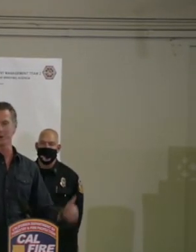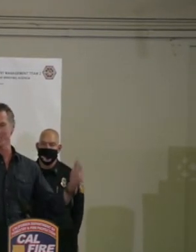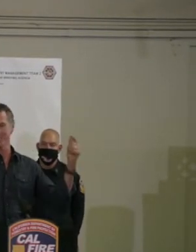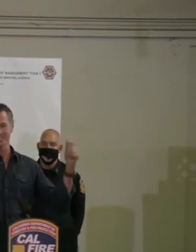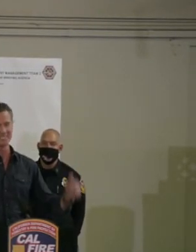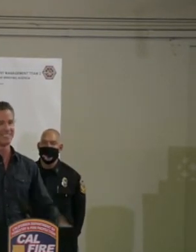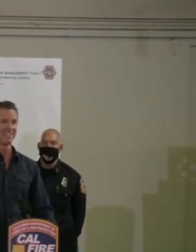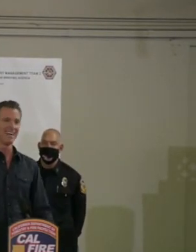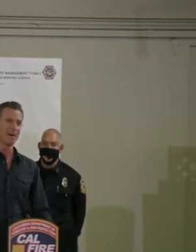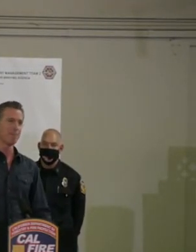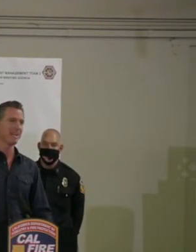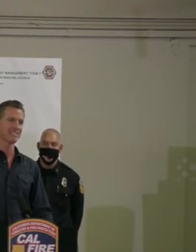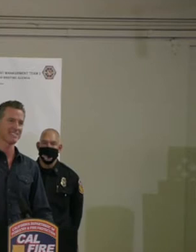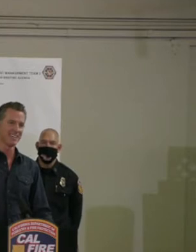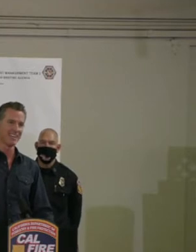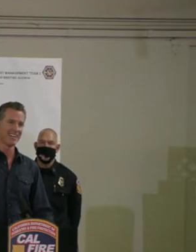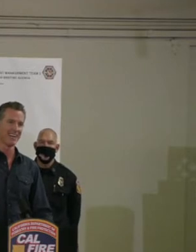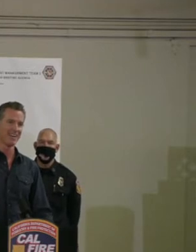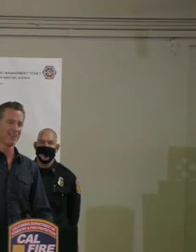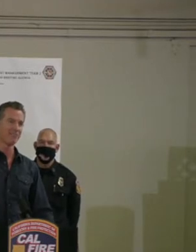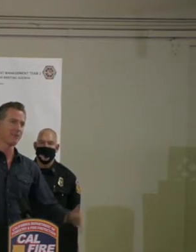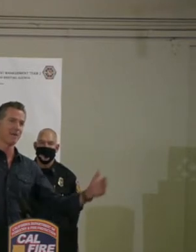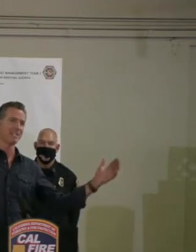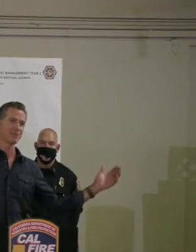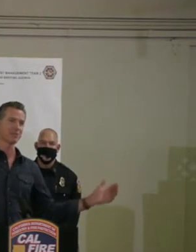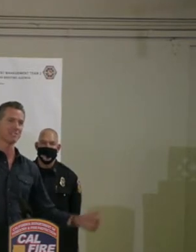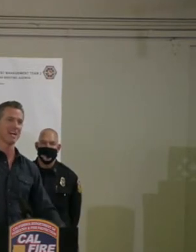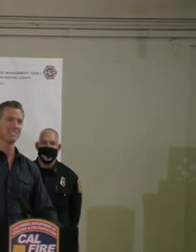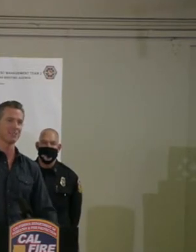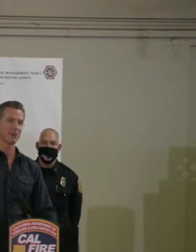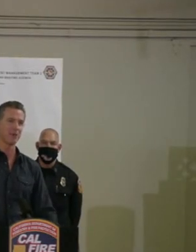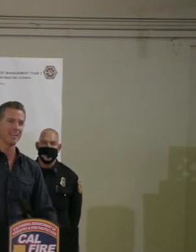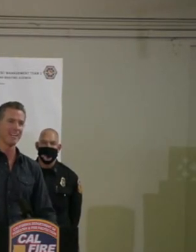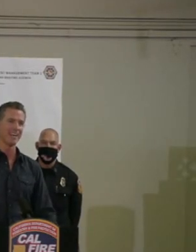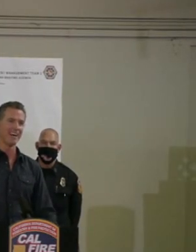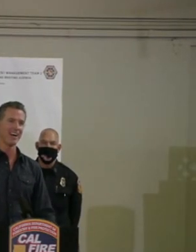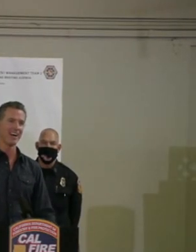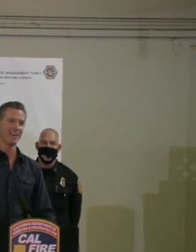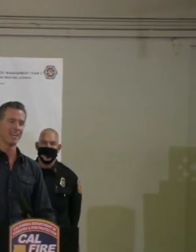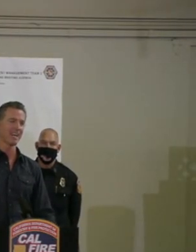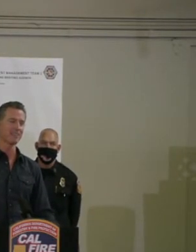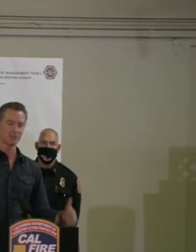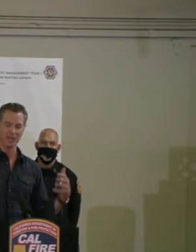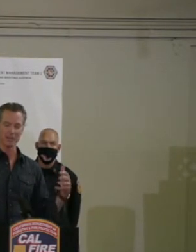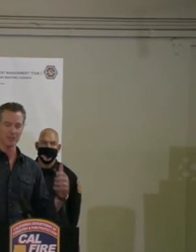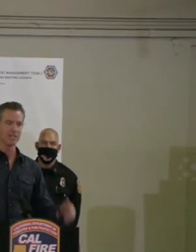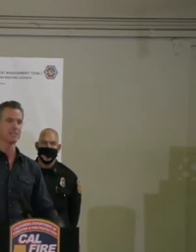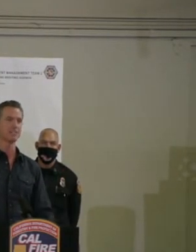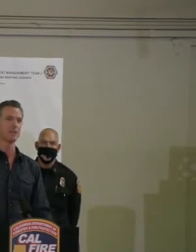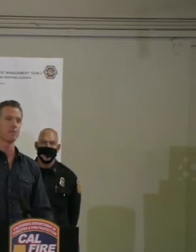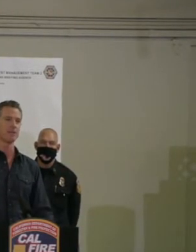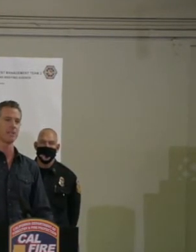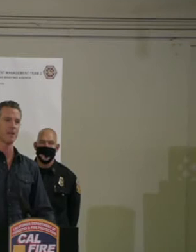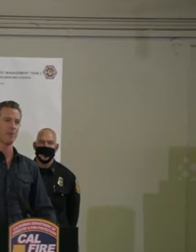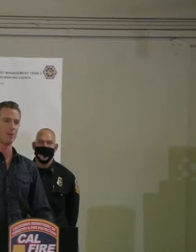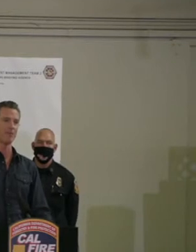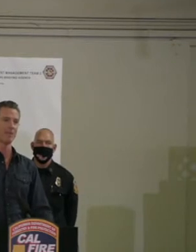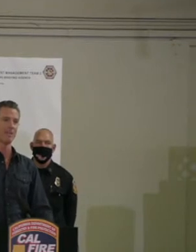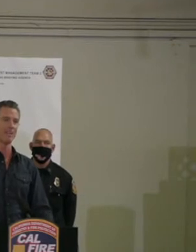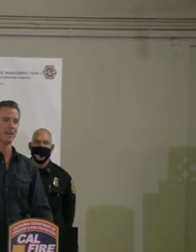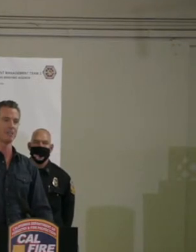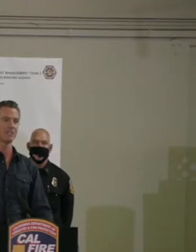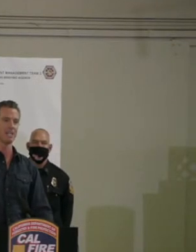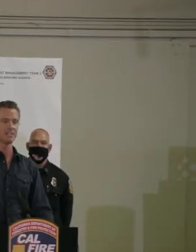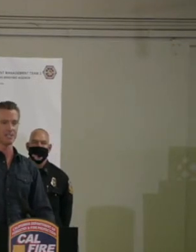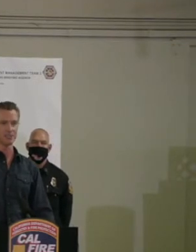apoyando también ayudando a ganado caballos mascotas de todo tipo de tamaño y tratando de